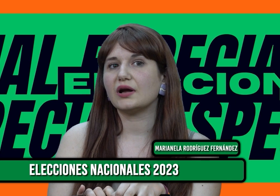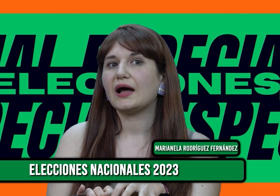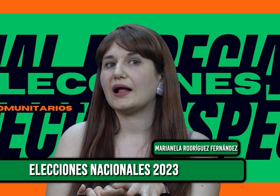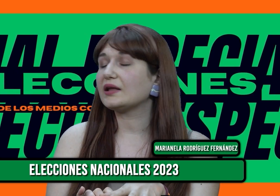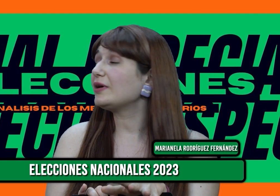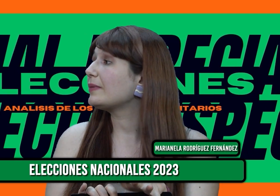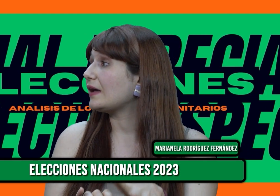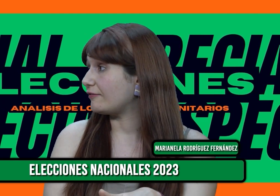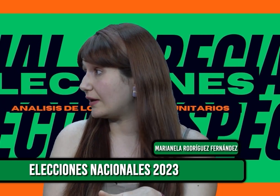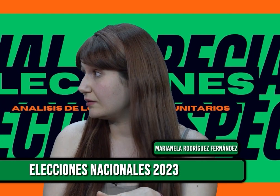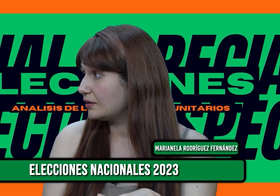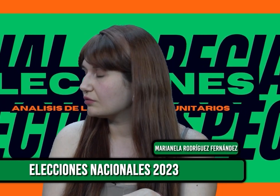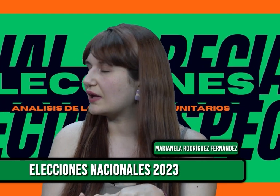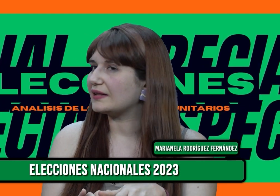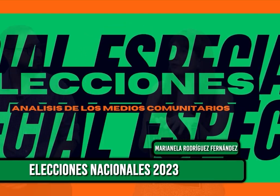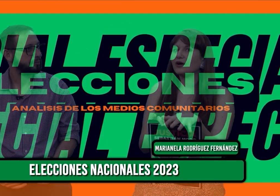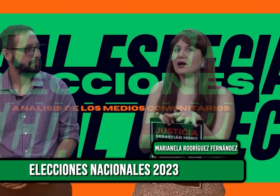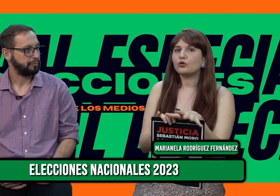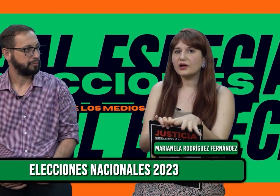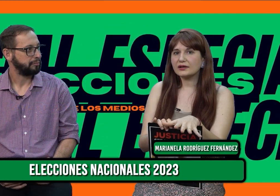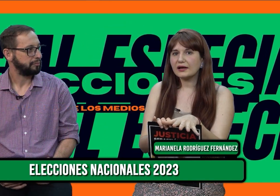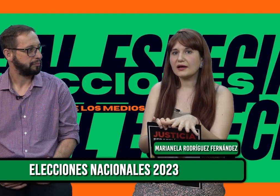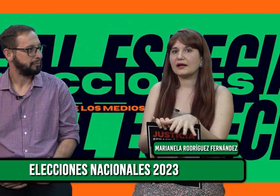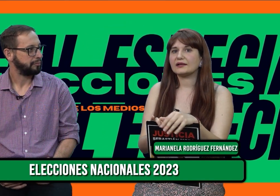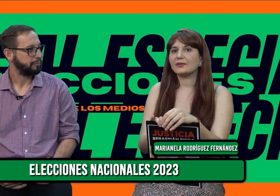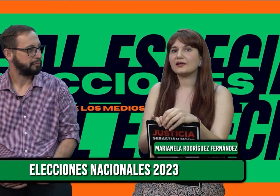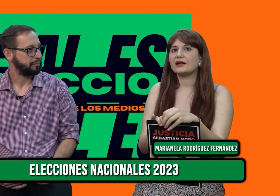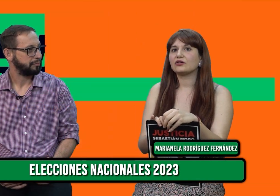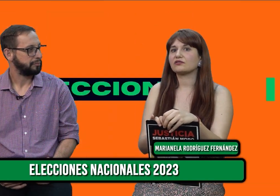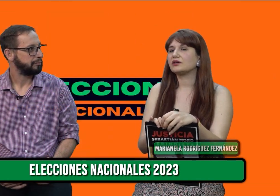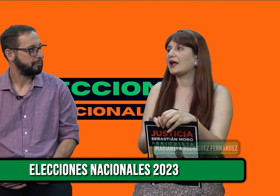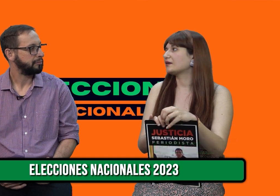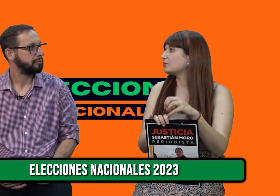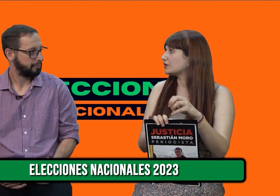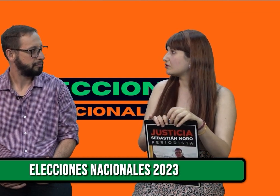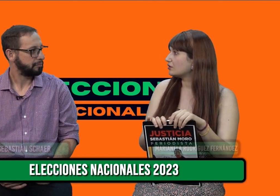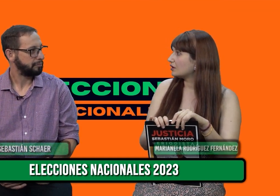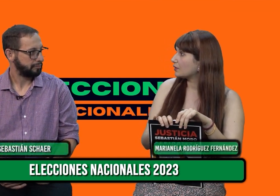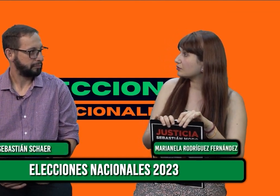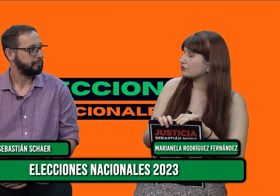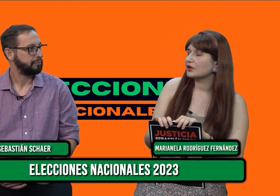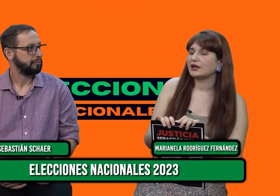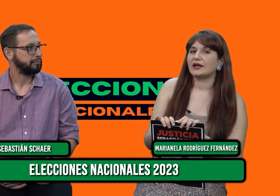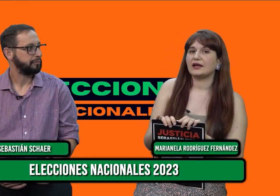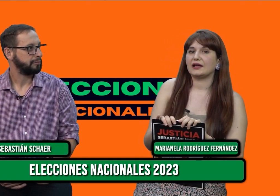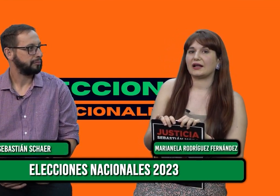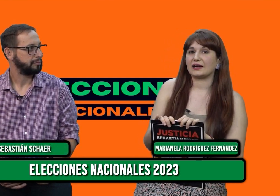cuestión al tema YPF. O sea, al tema Vaca Muerta, al tema de lo que son la explotación de